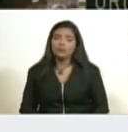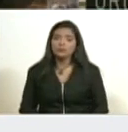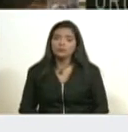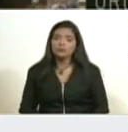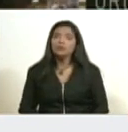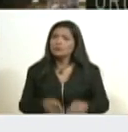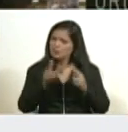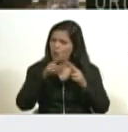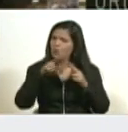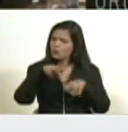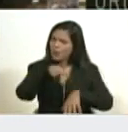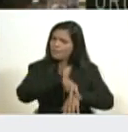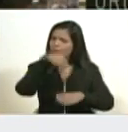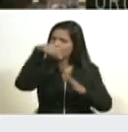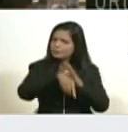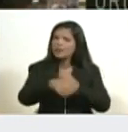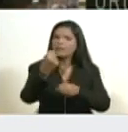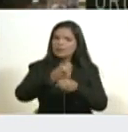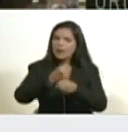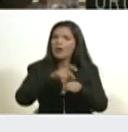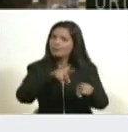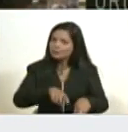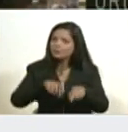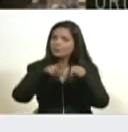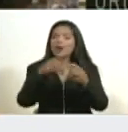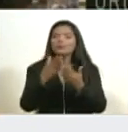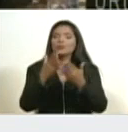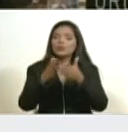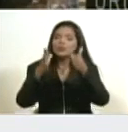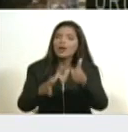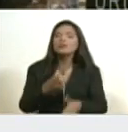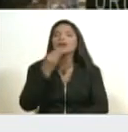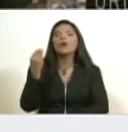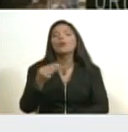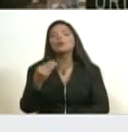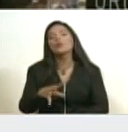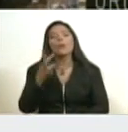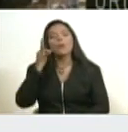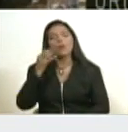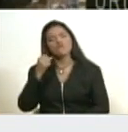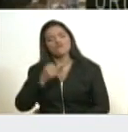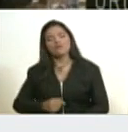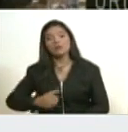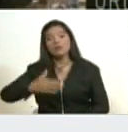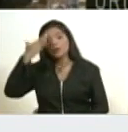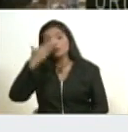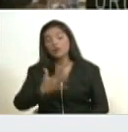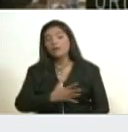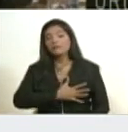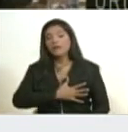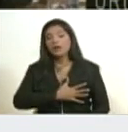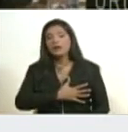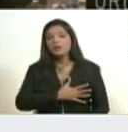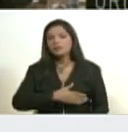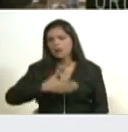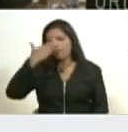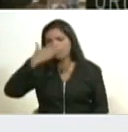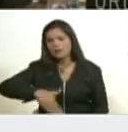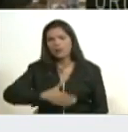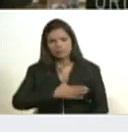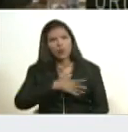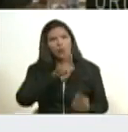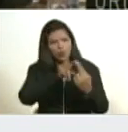Conozco al Paraguay profundo, del campesino, del estudiante, de la juventud, de la mujer aguerrida, del soldado patriota, del militar patriota, los